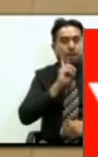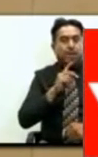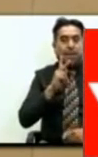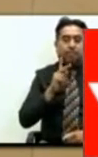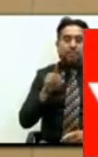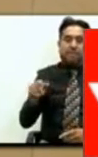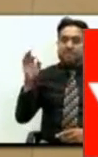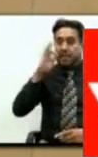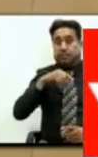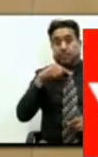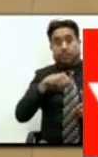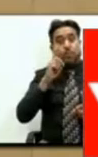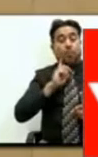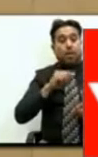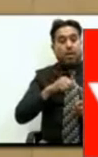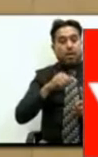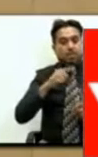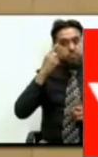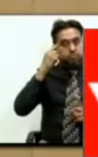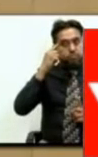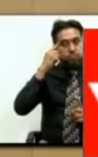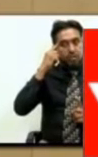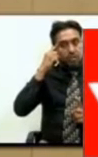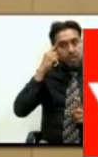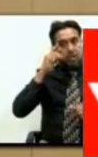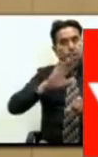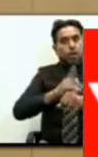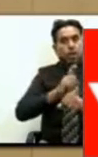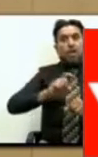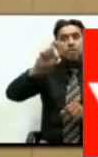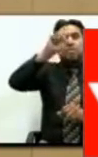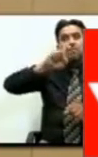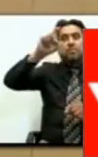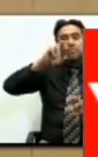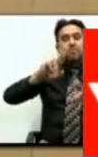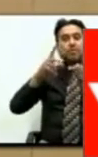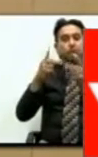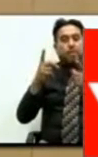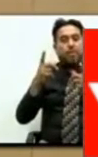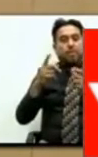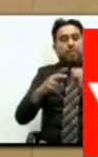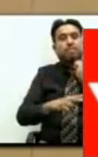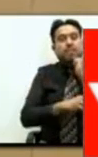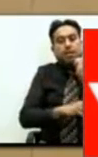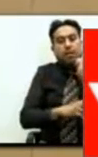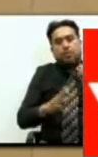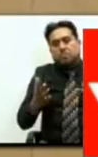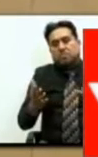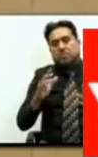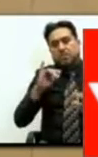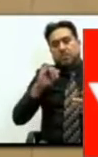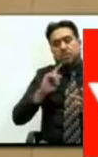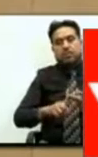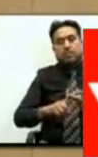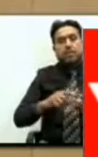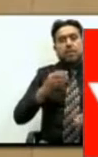se enojó si por las paredes rayadas por los vidrios rotos no solamente